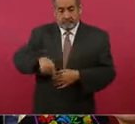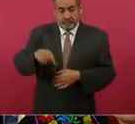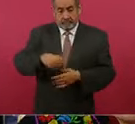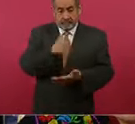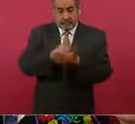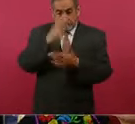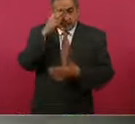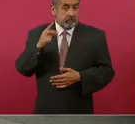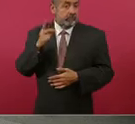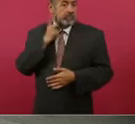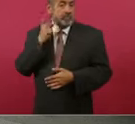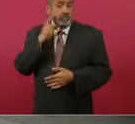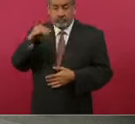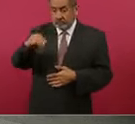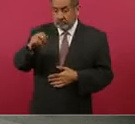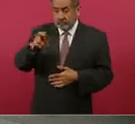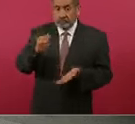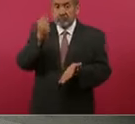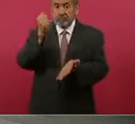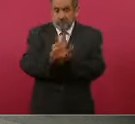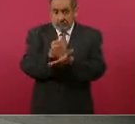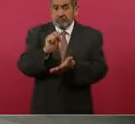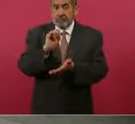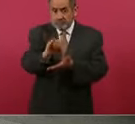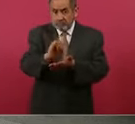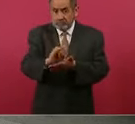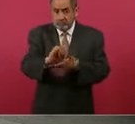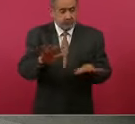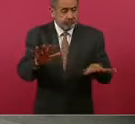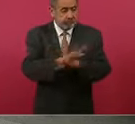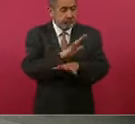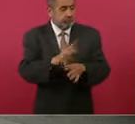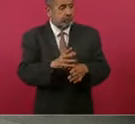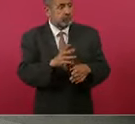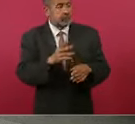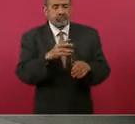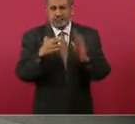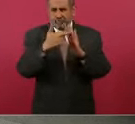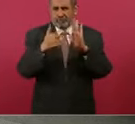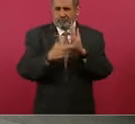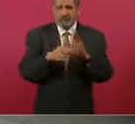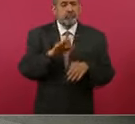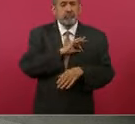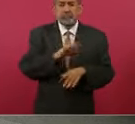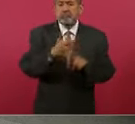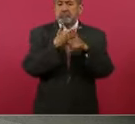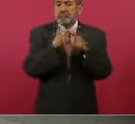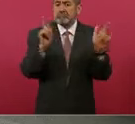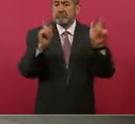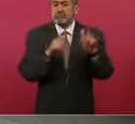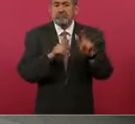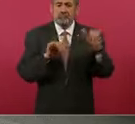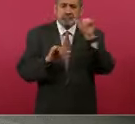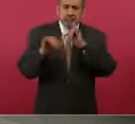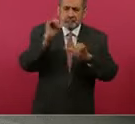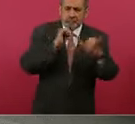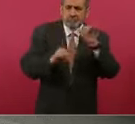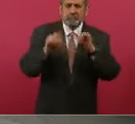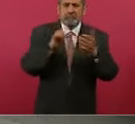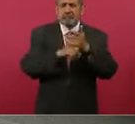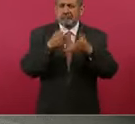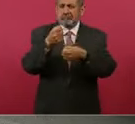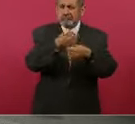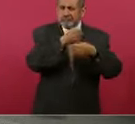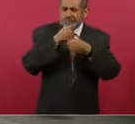los diputados de Morena aprobaron una iniciativa y se modificó la ley de establecimientos mercantiles para que puedan abrir antros con